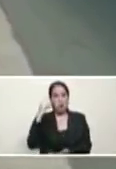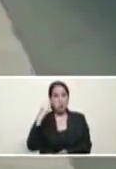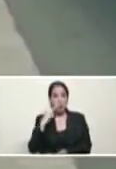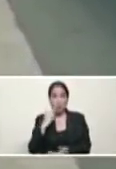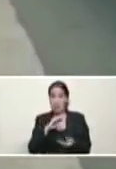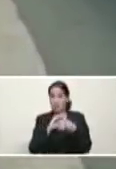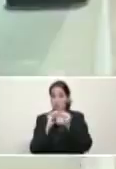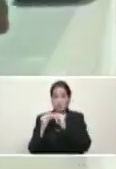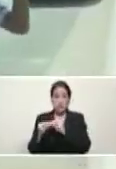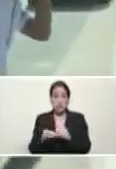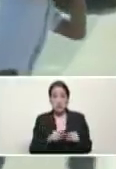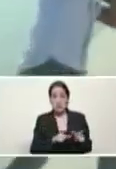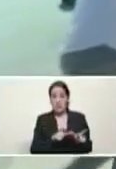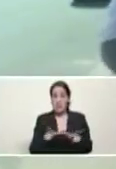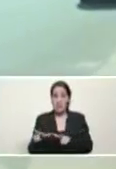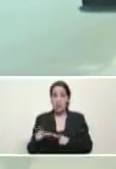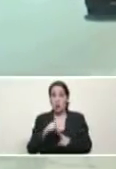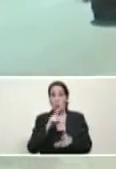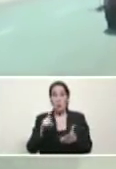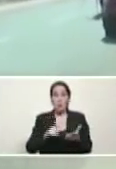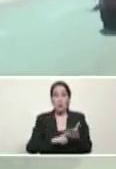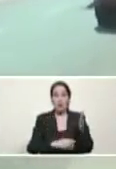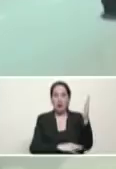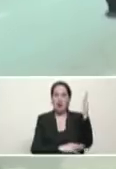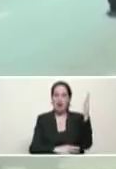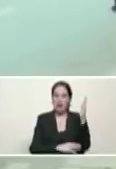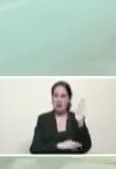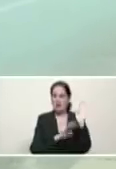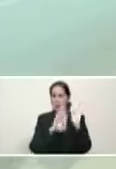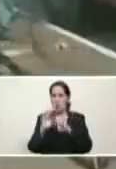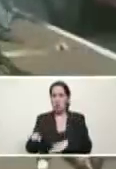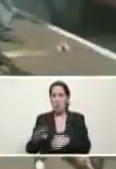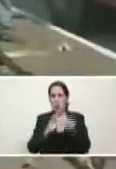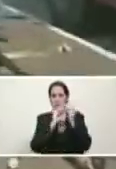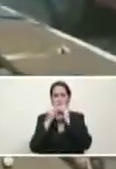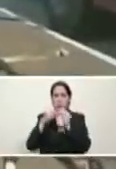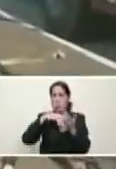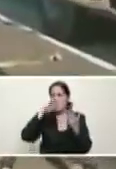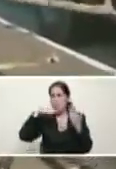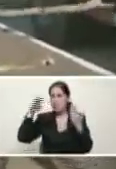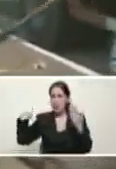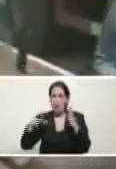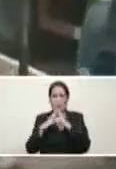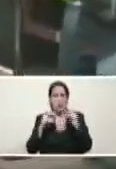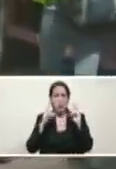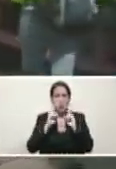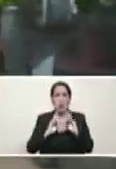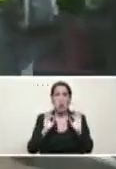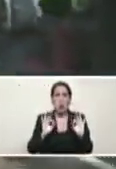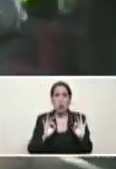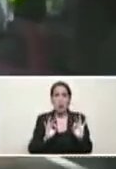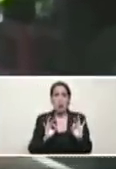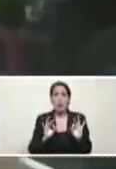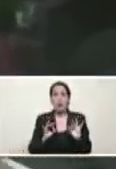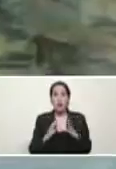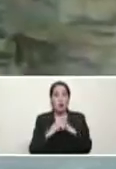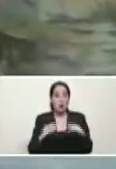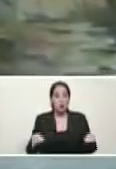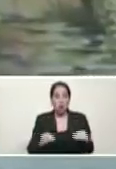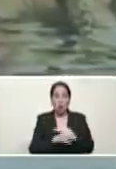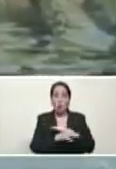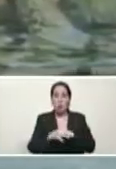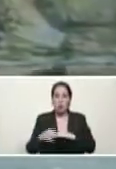recuperado en su totalidad. Las iglesias, la catedral, hemos apoyado a los feligreses, así como también hacia el resto de los